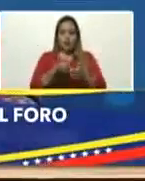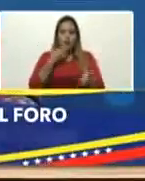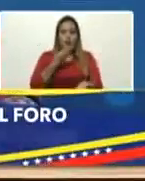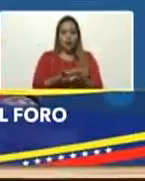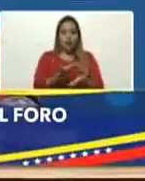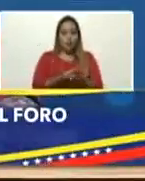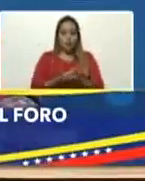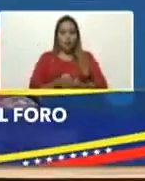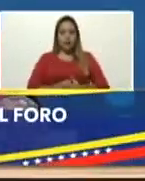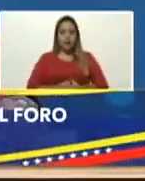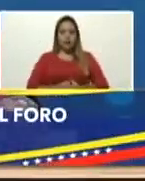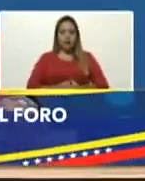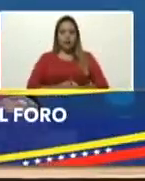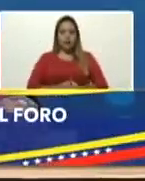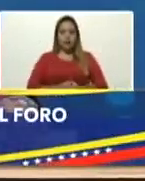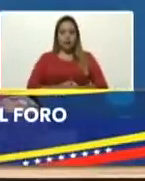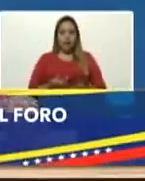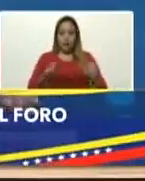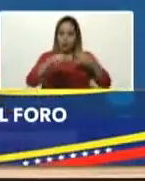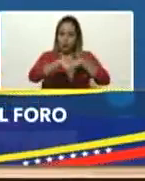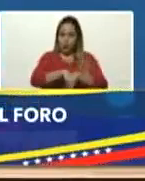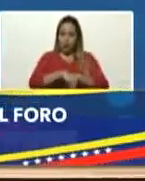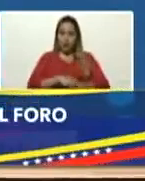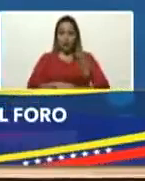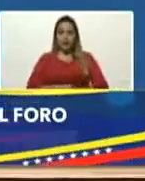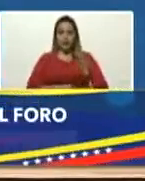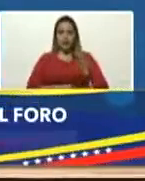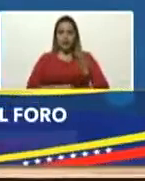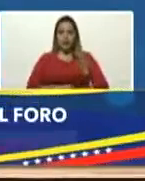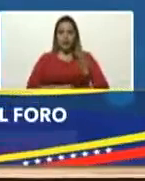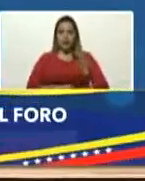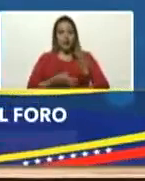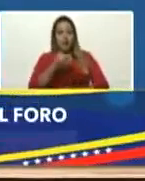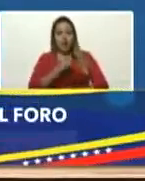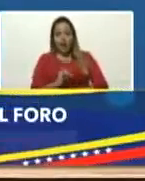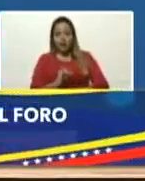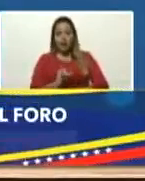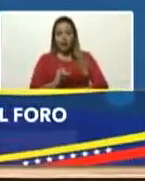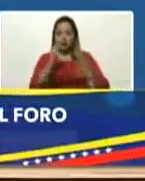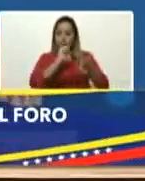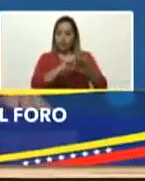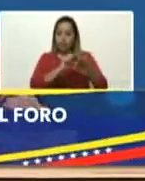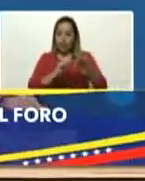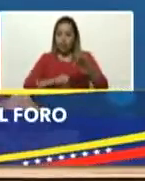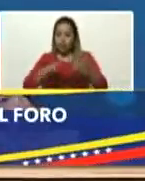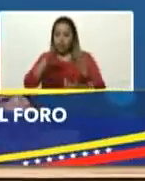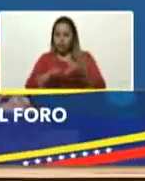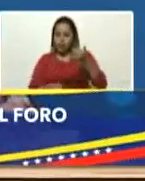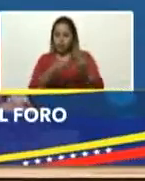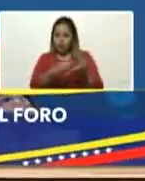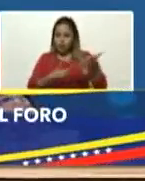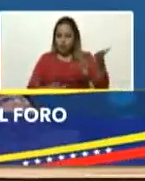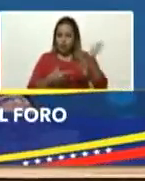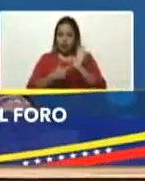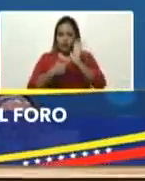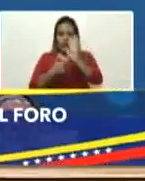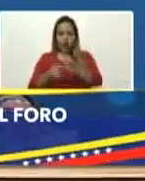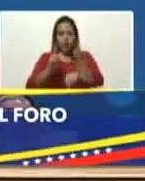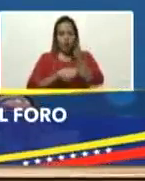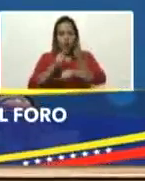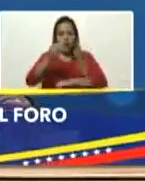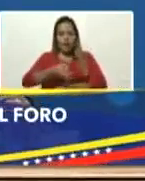propuestas, conclusiones que darán vida a un documento final que se presentará en horas de la